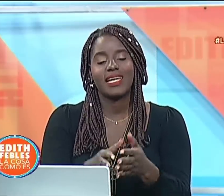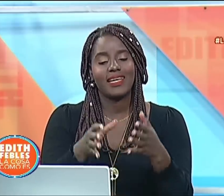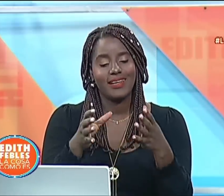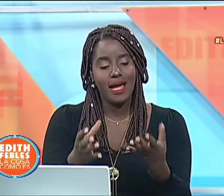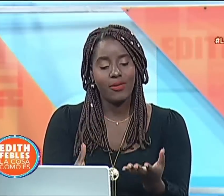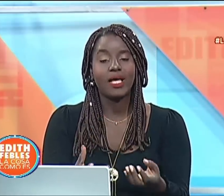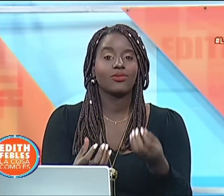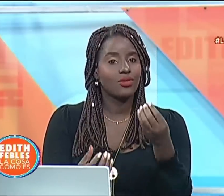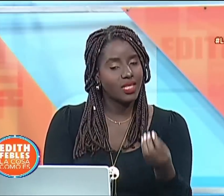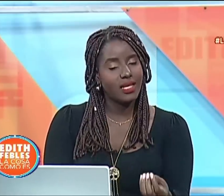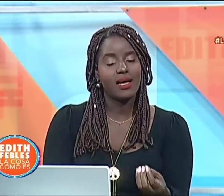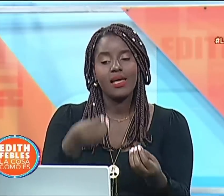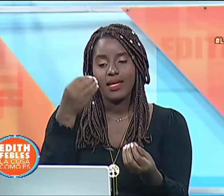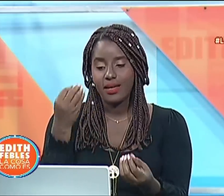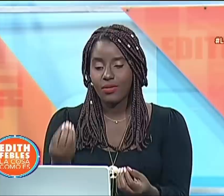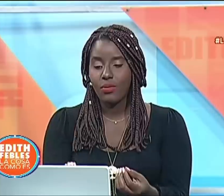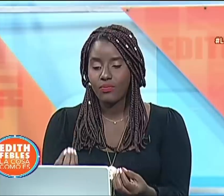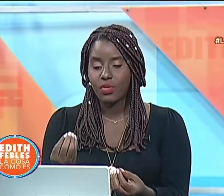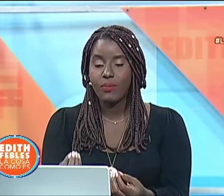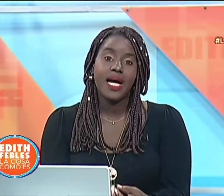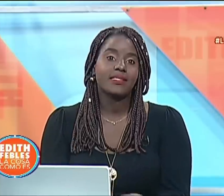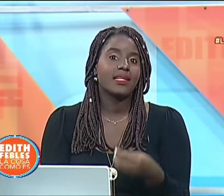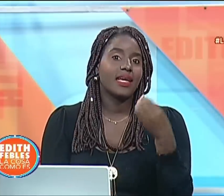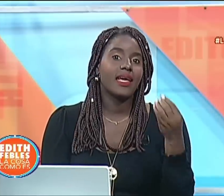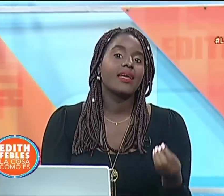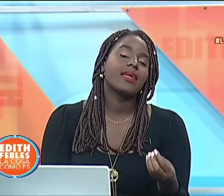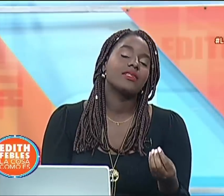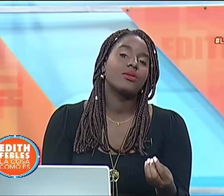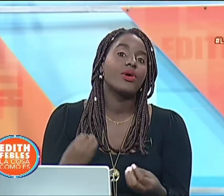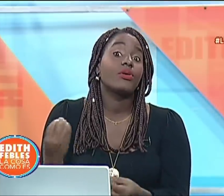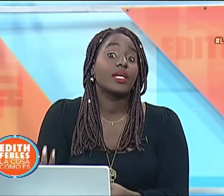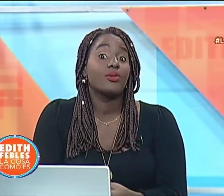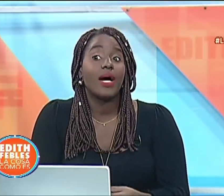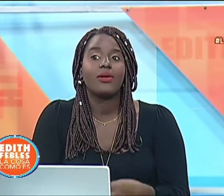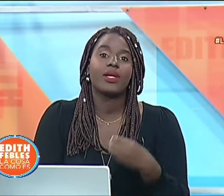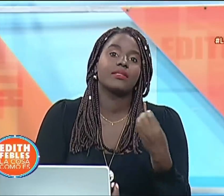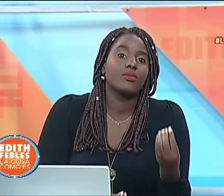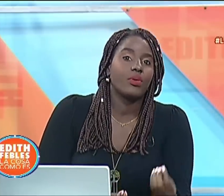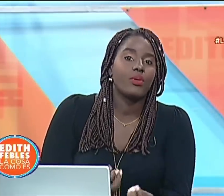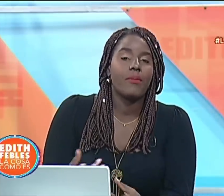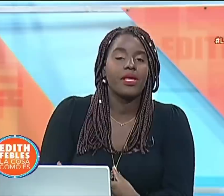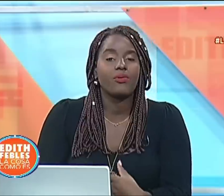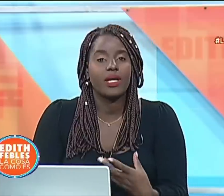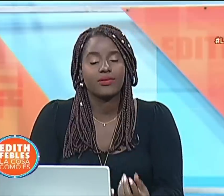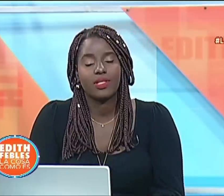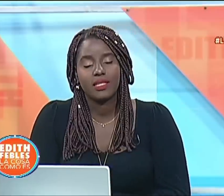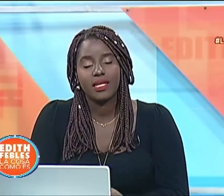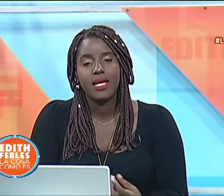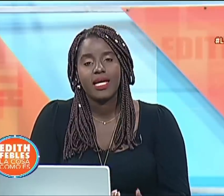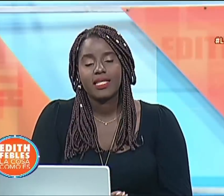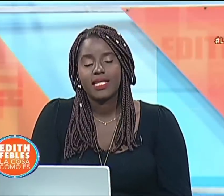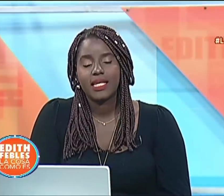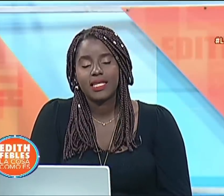que abogados nos digan con base qué es lo bueno, qué es lo malo, qué es un poco lo ambiguo que a su